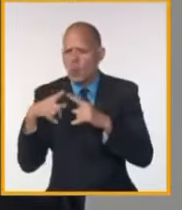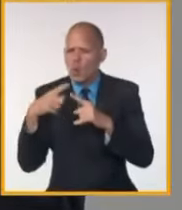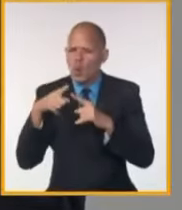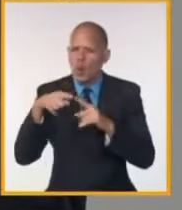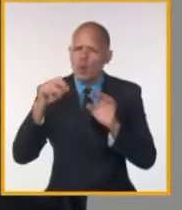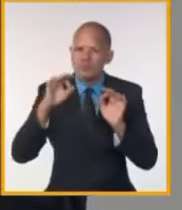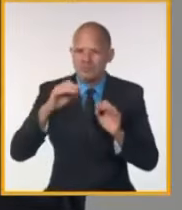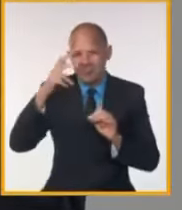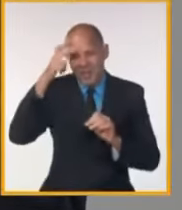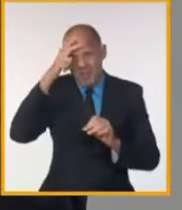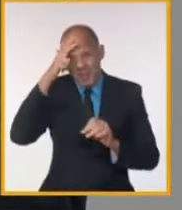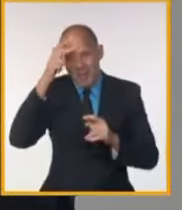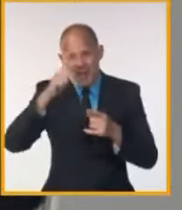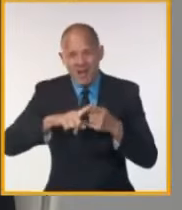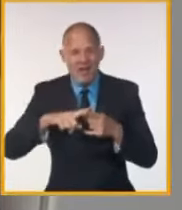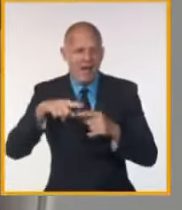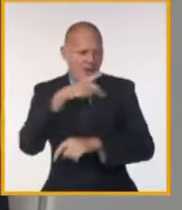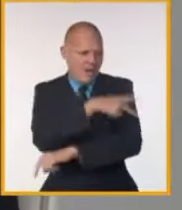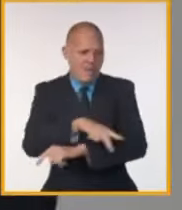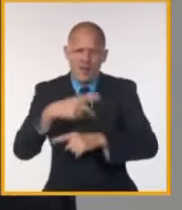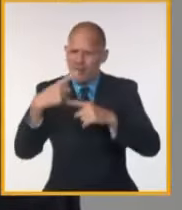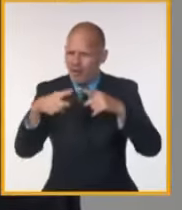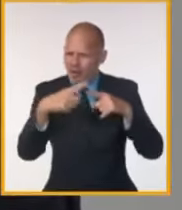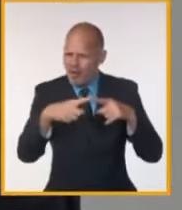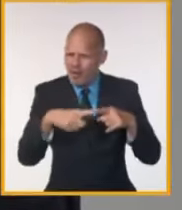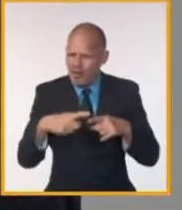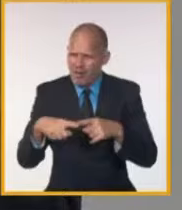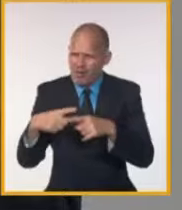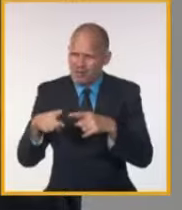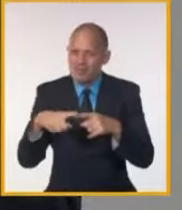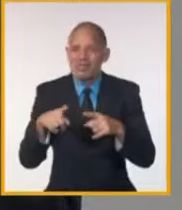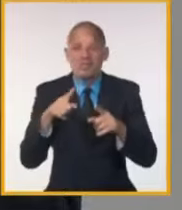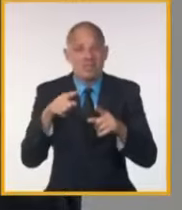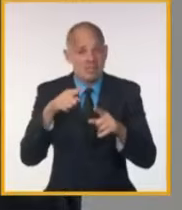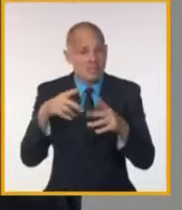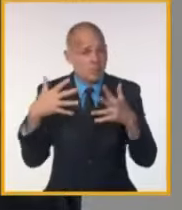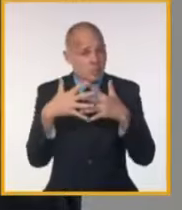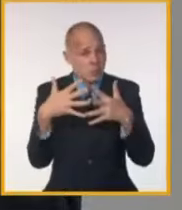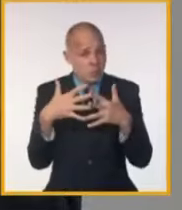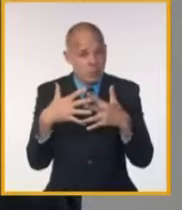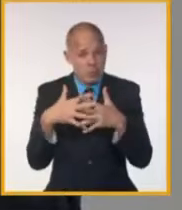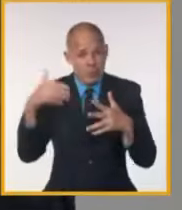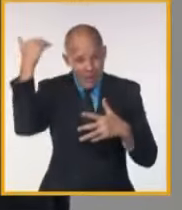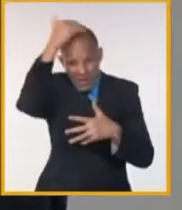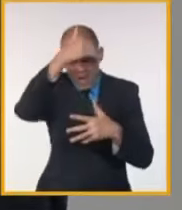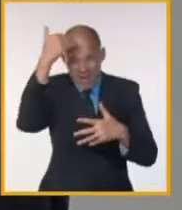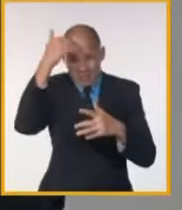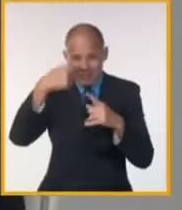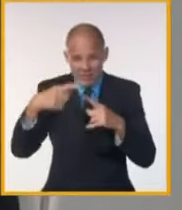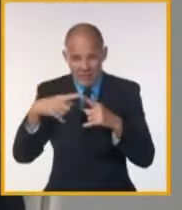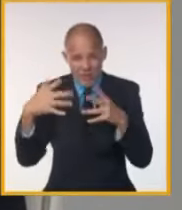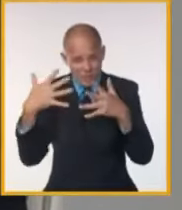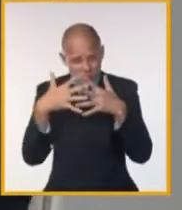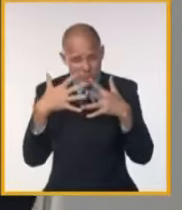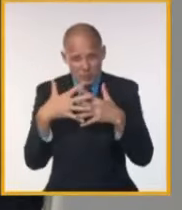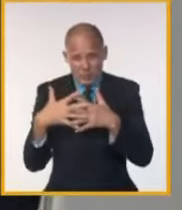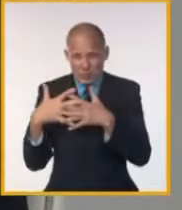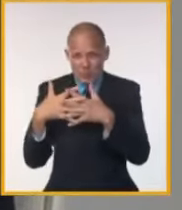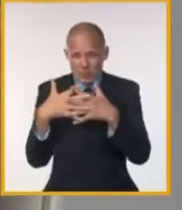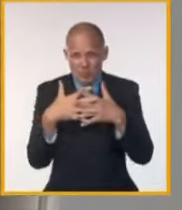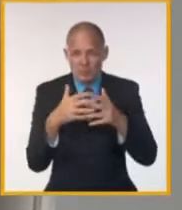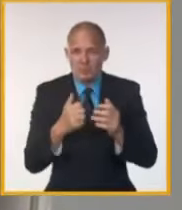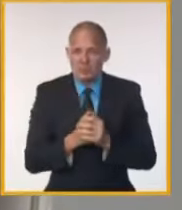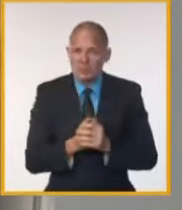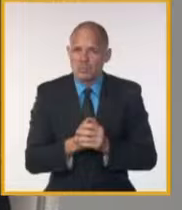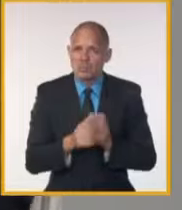Saudita baharin omán etcétera se puedan se hayan manifestado o